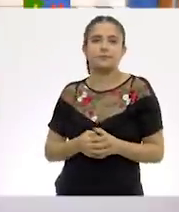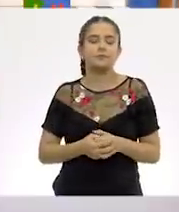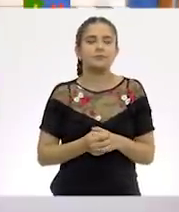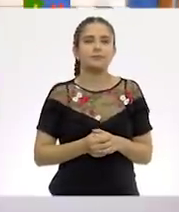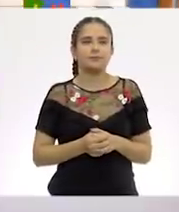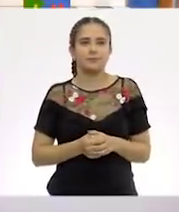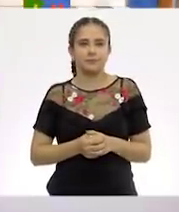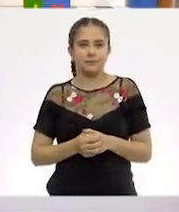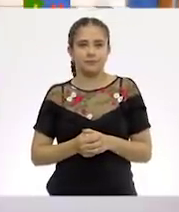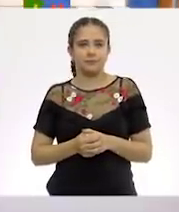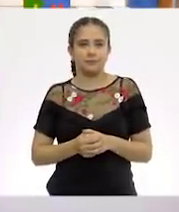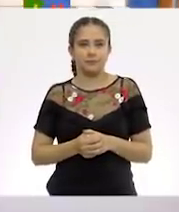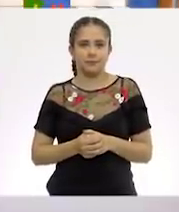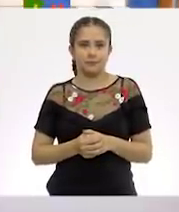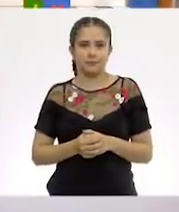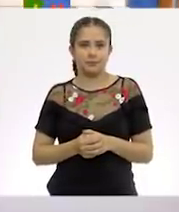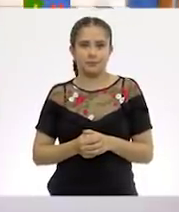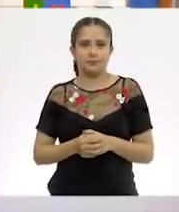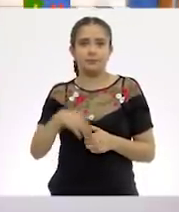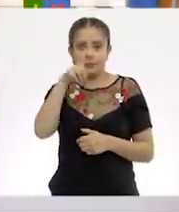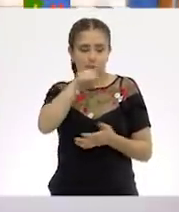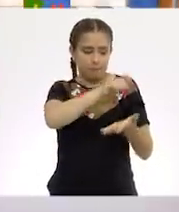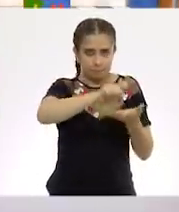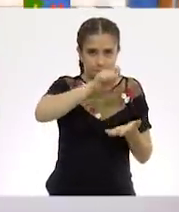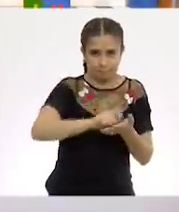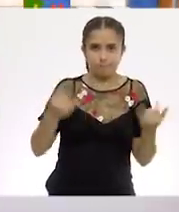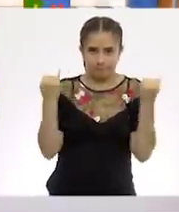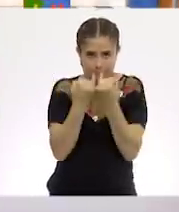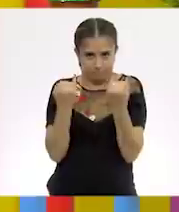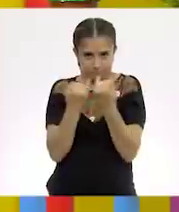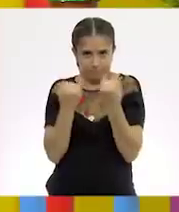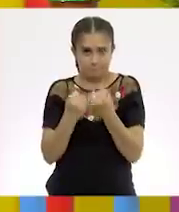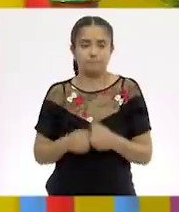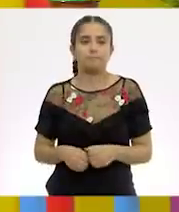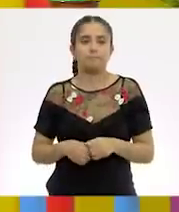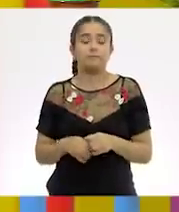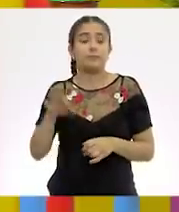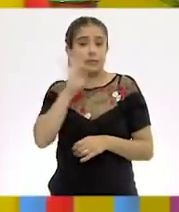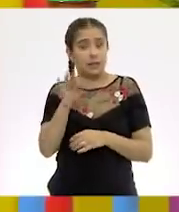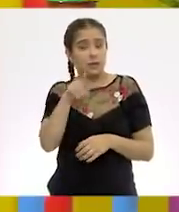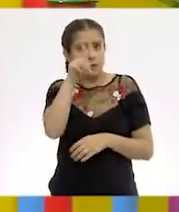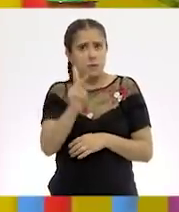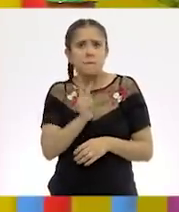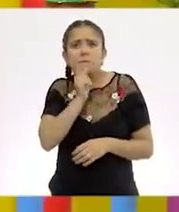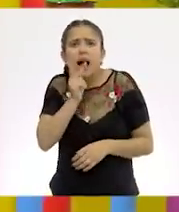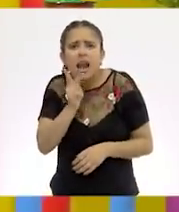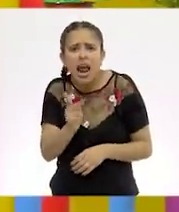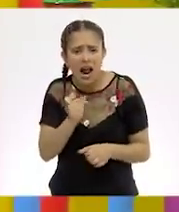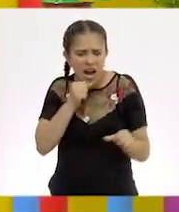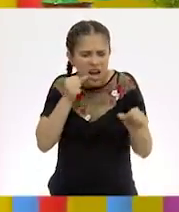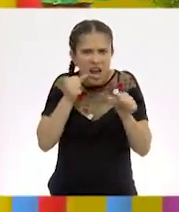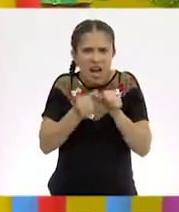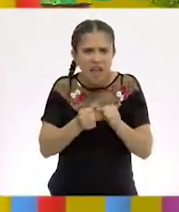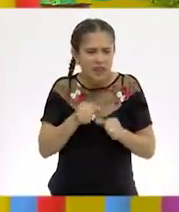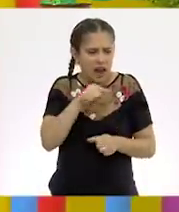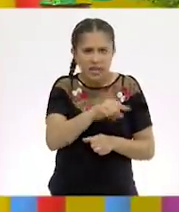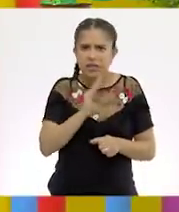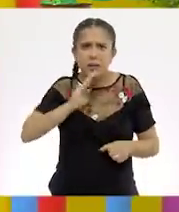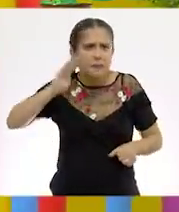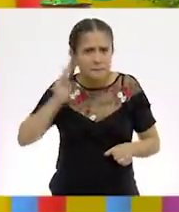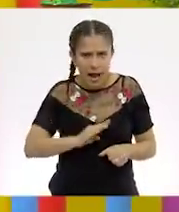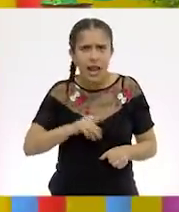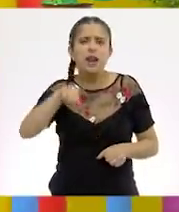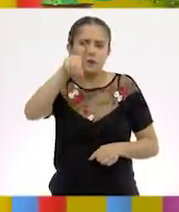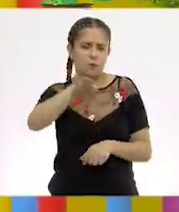observar lo que escribió Alexia con lo que ustedes escribieron. Y si hay alguna palabra o alguna letra que no corresponda, pueden